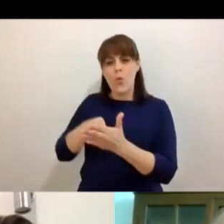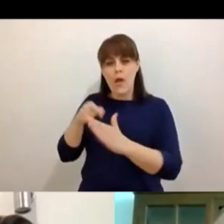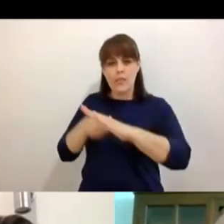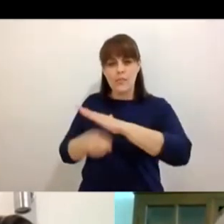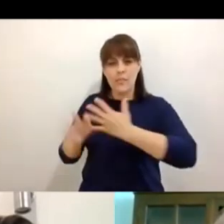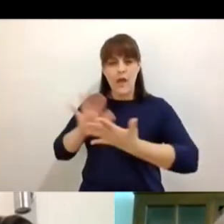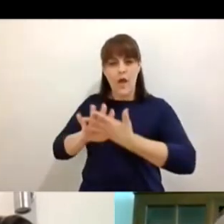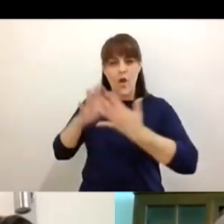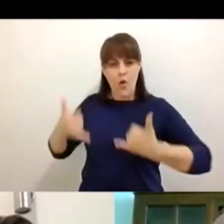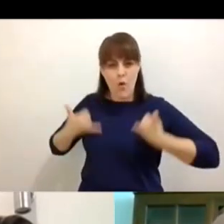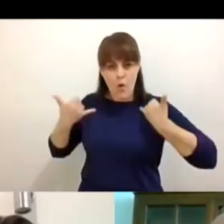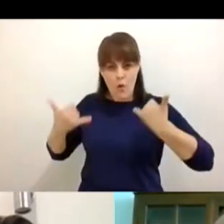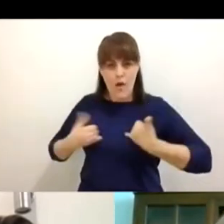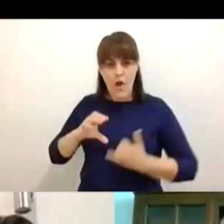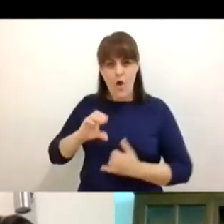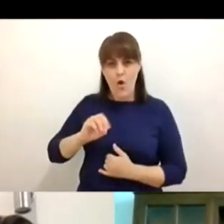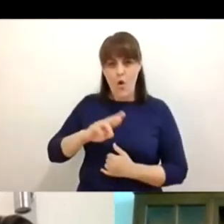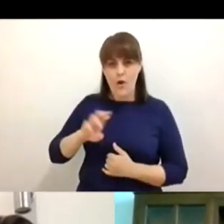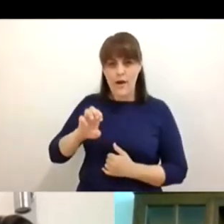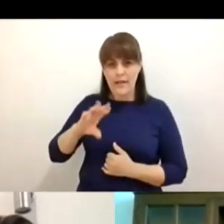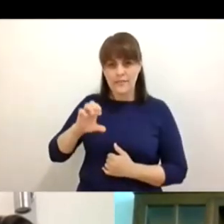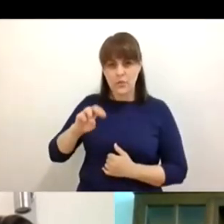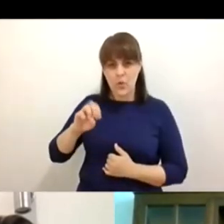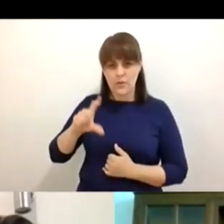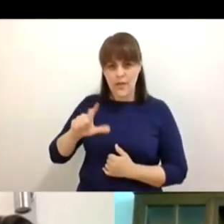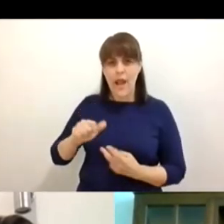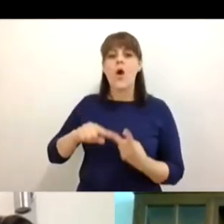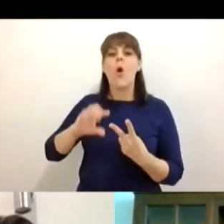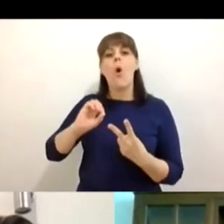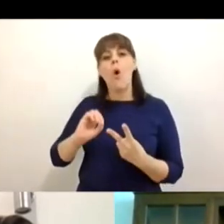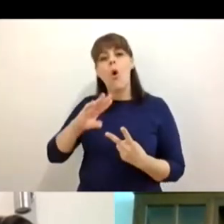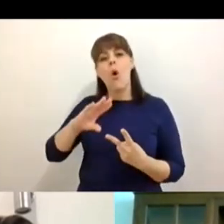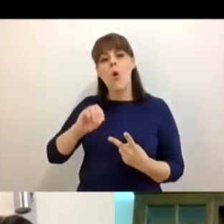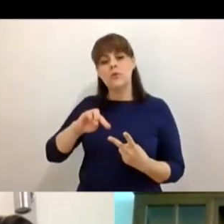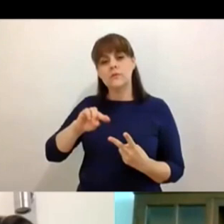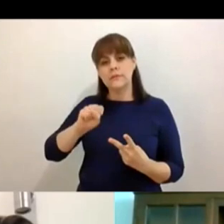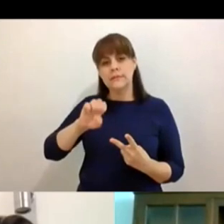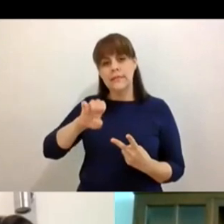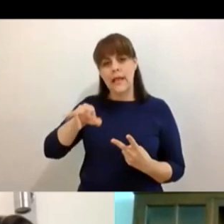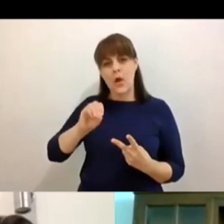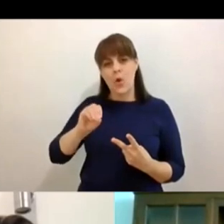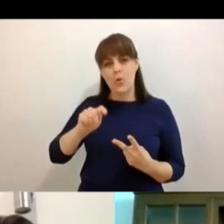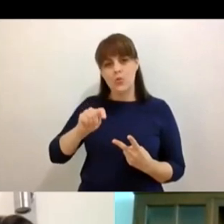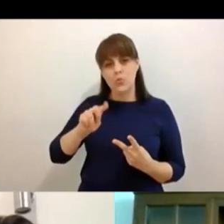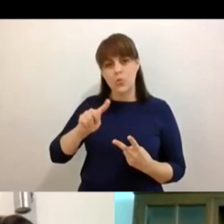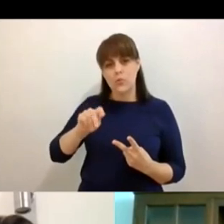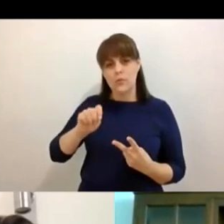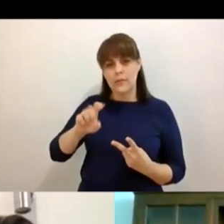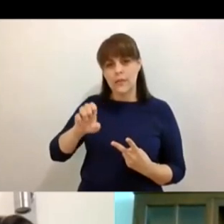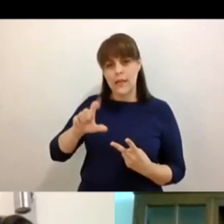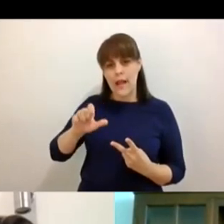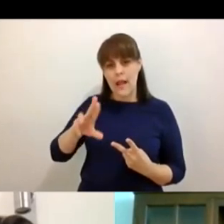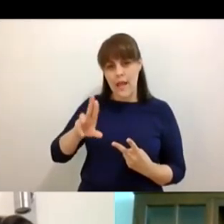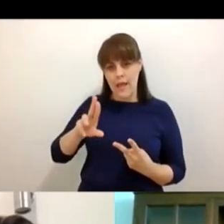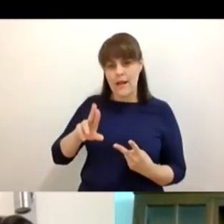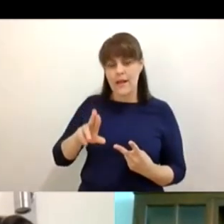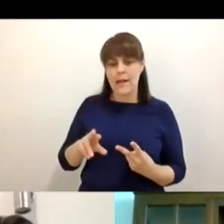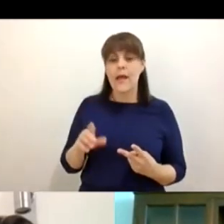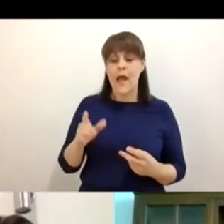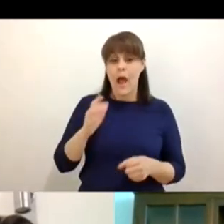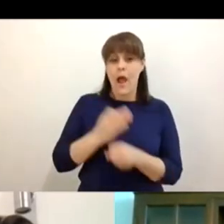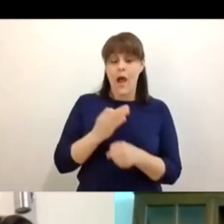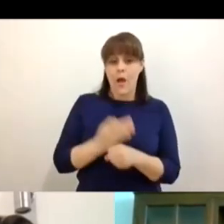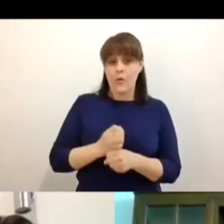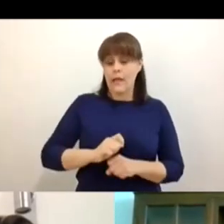temas de consejo tutelar, hasta el actual momento, lo que es hoy la parte especializada en la justicia penal para adolescentes,